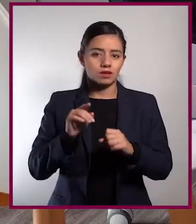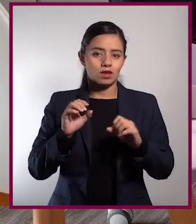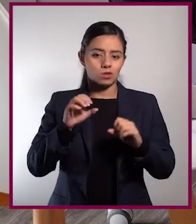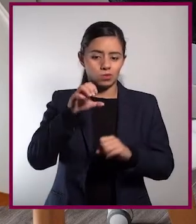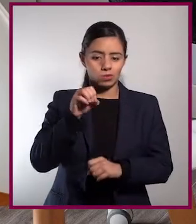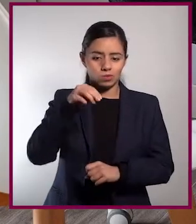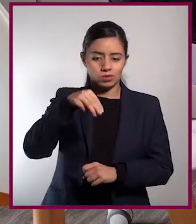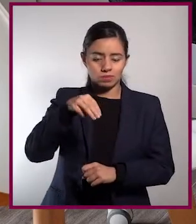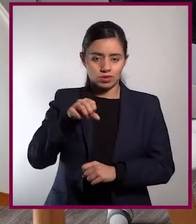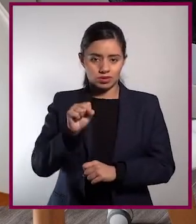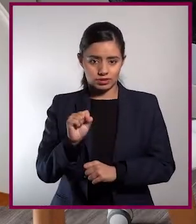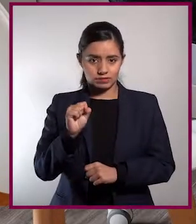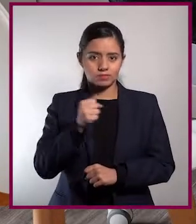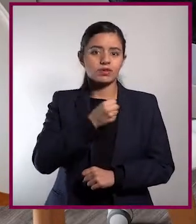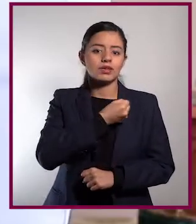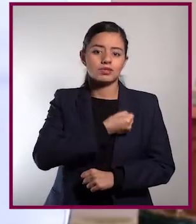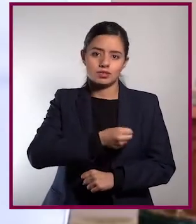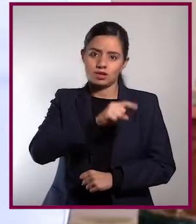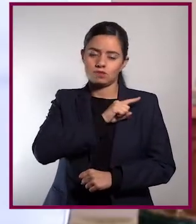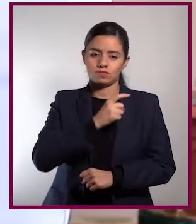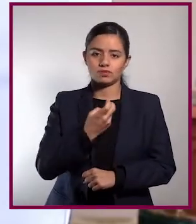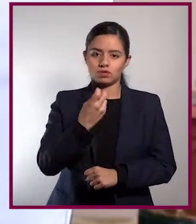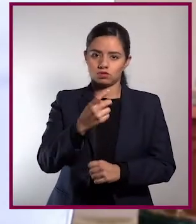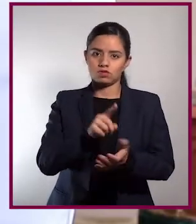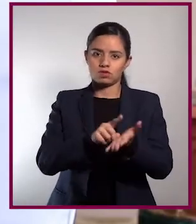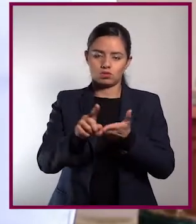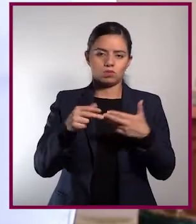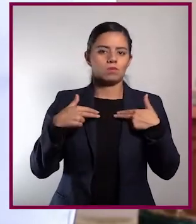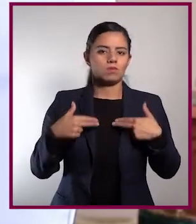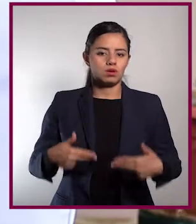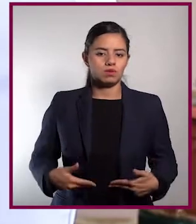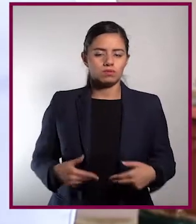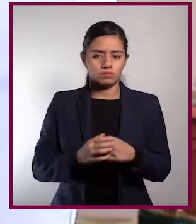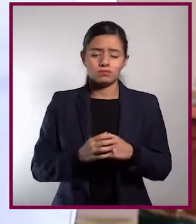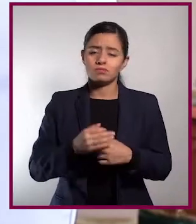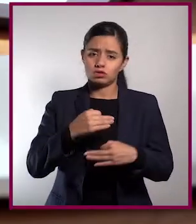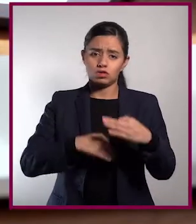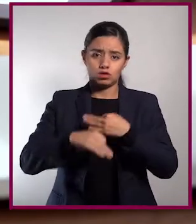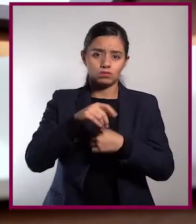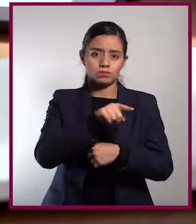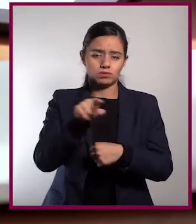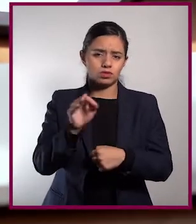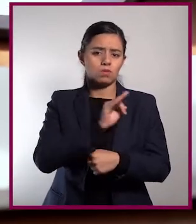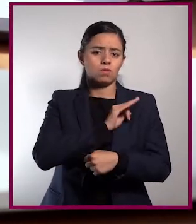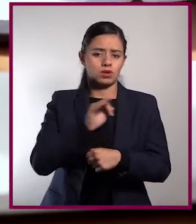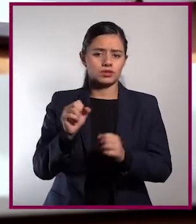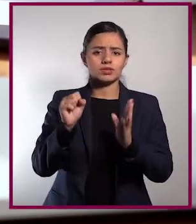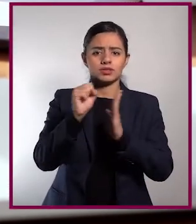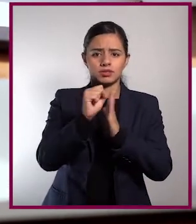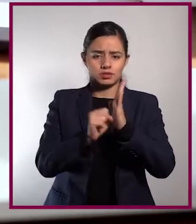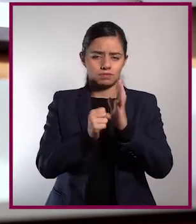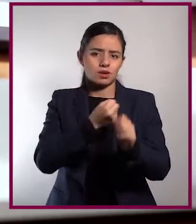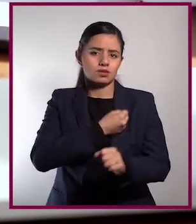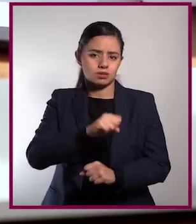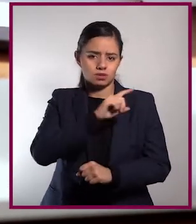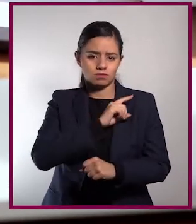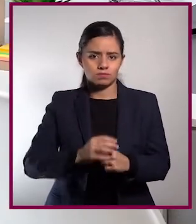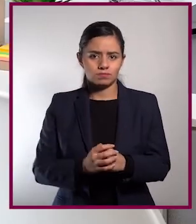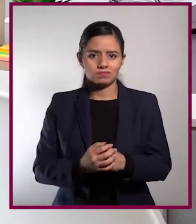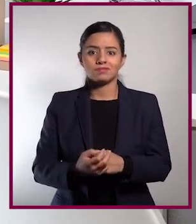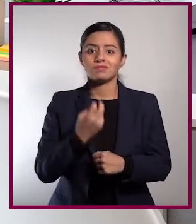Según la Organización Mundial de la salud es un derecho humano y todos tenemos derecho a acceder a un sistema de